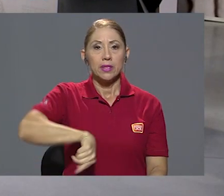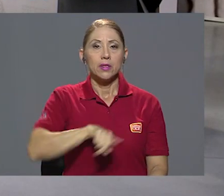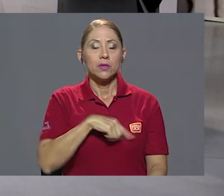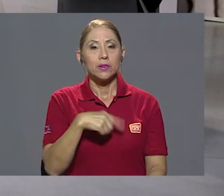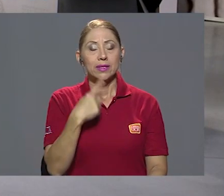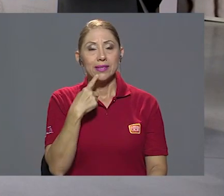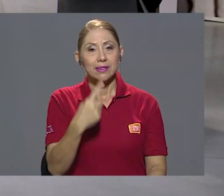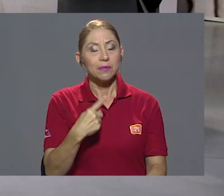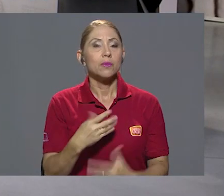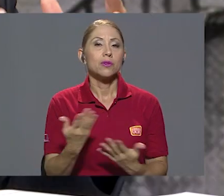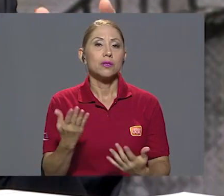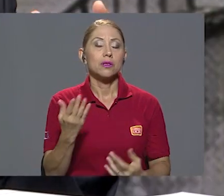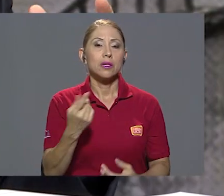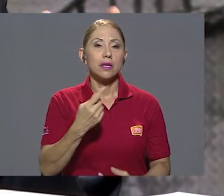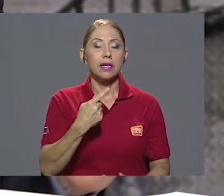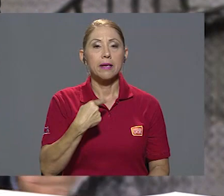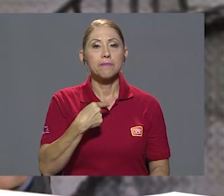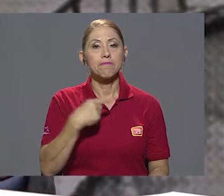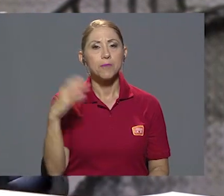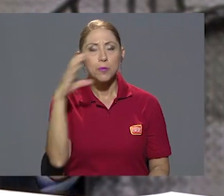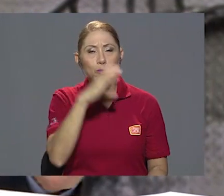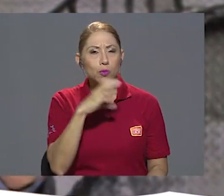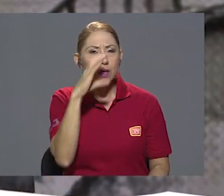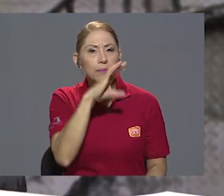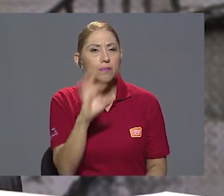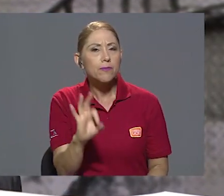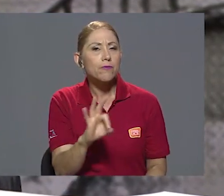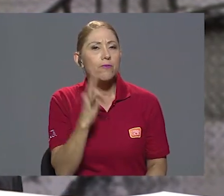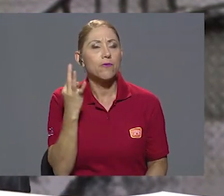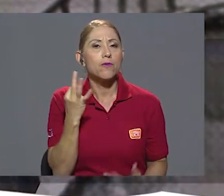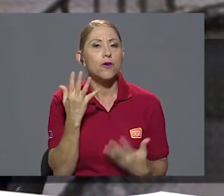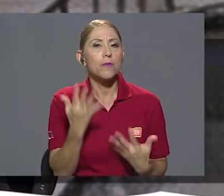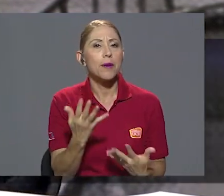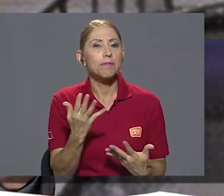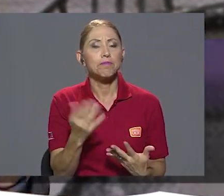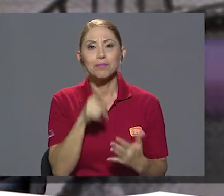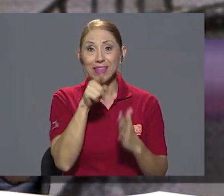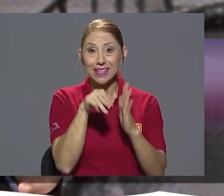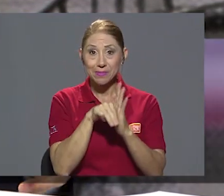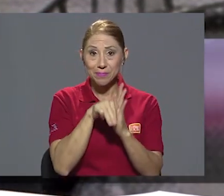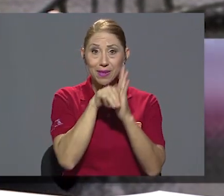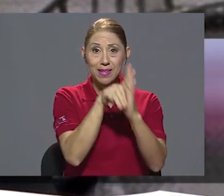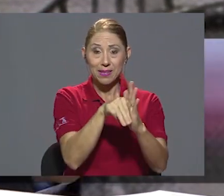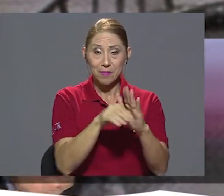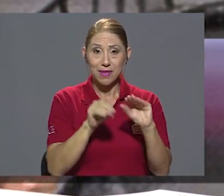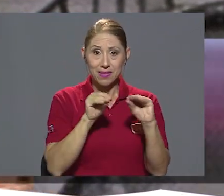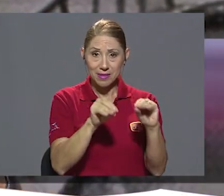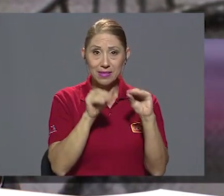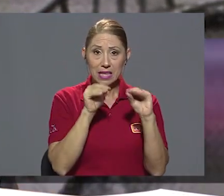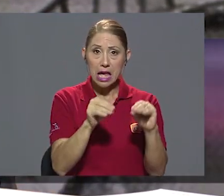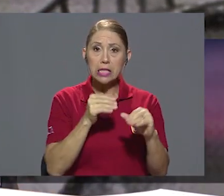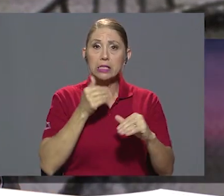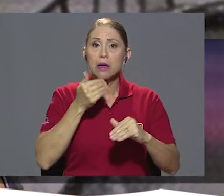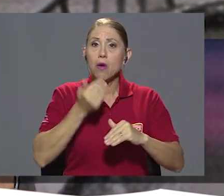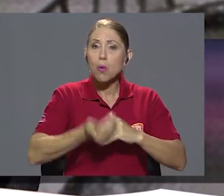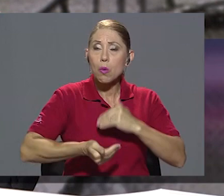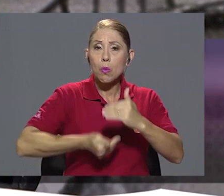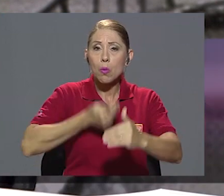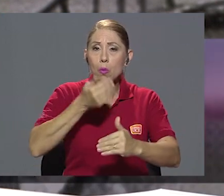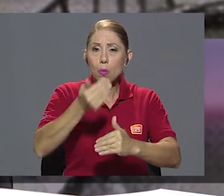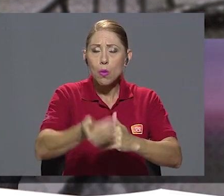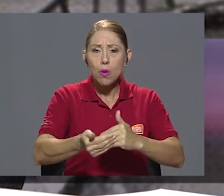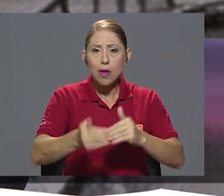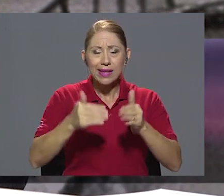decimos que buscamos la manera de transitar de ese paradigma de la enseñanza, es